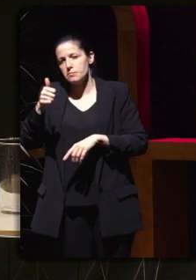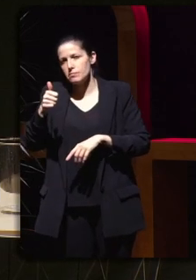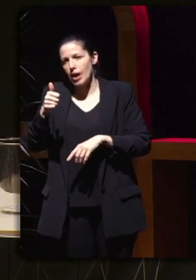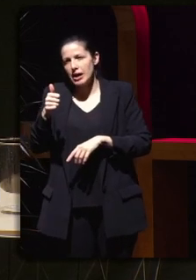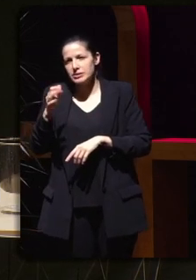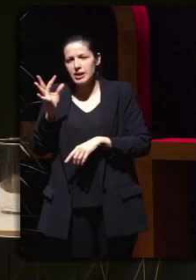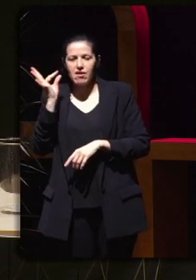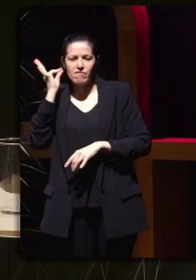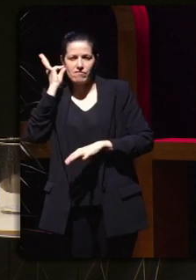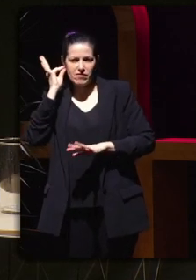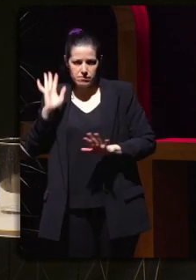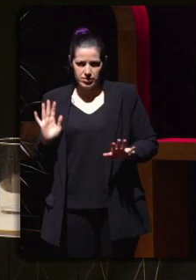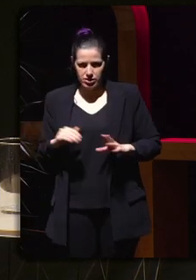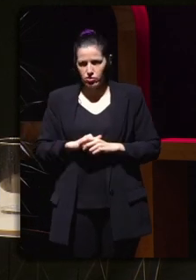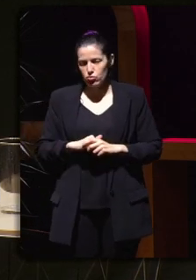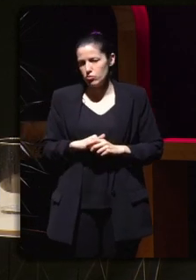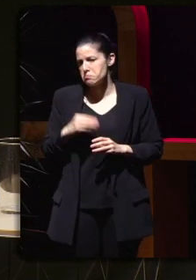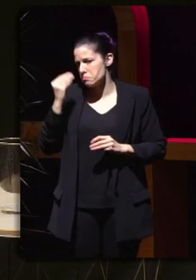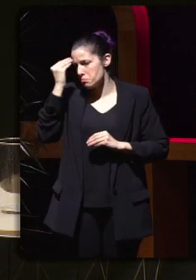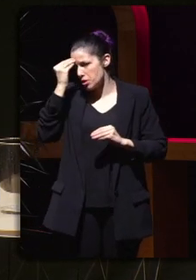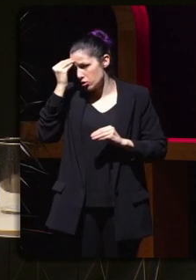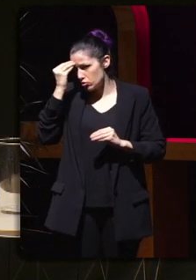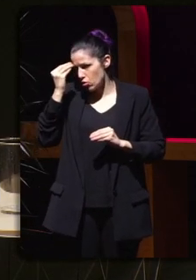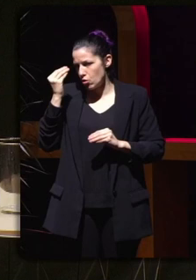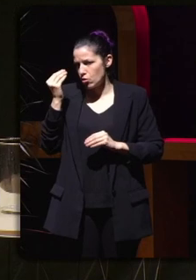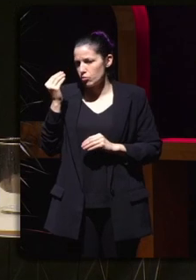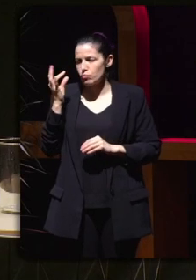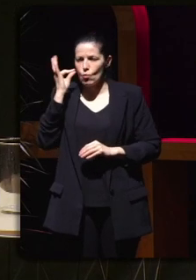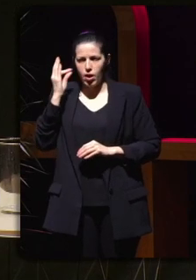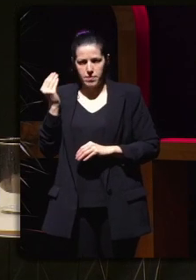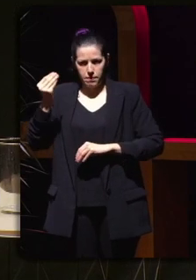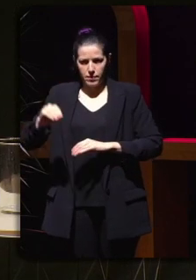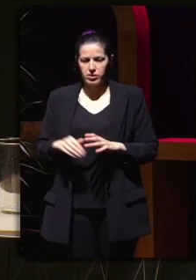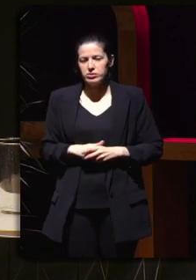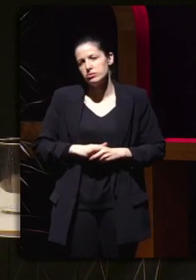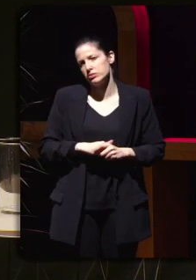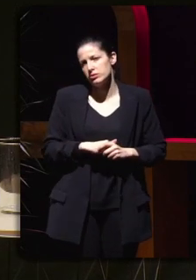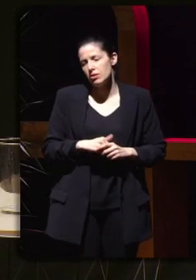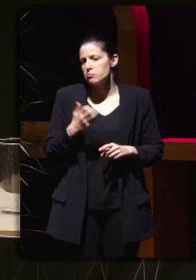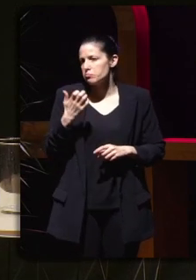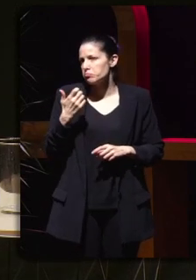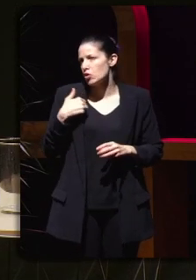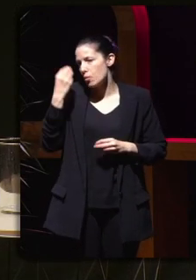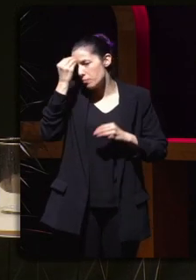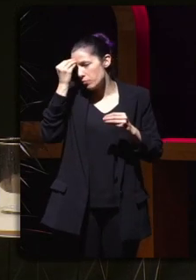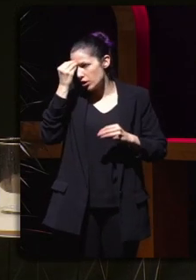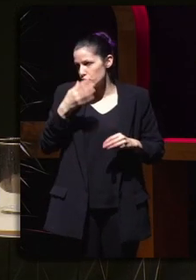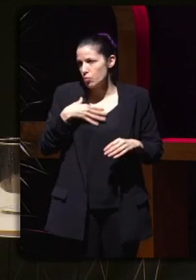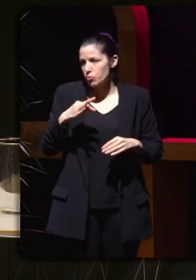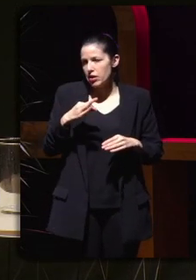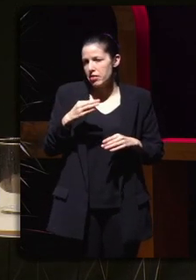feminizado yo sí que puedo mencionar del tirón más de la mitad de